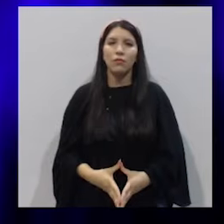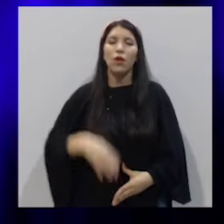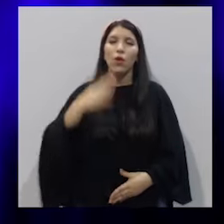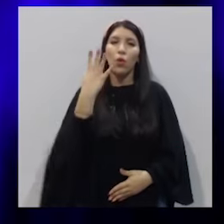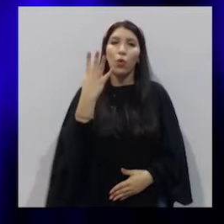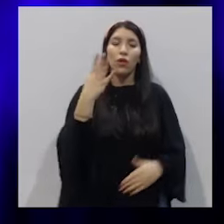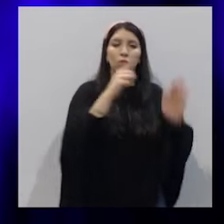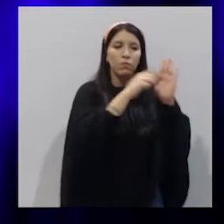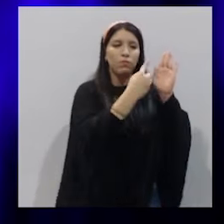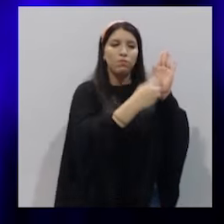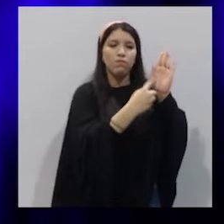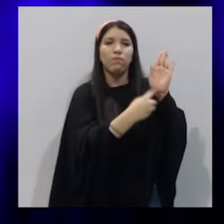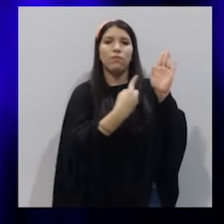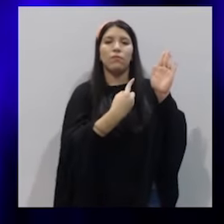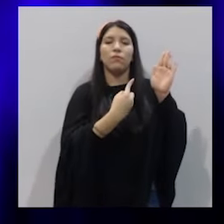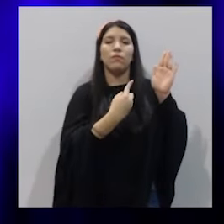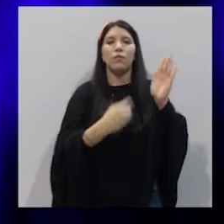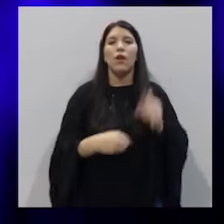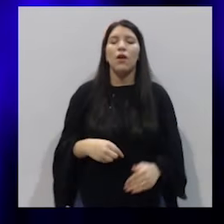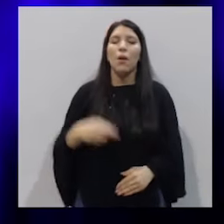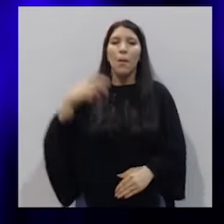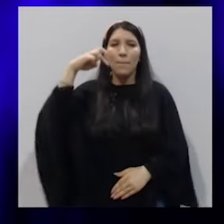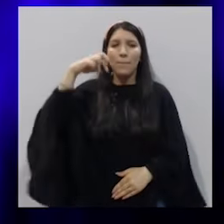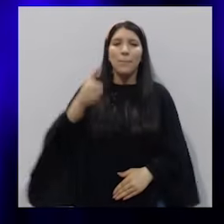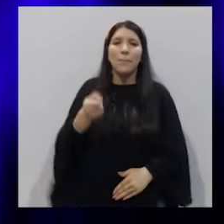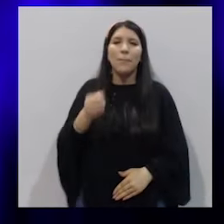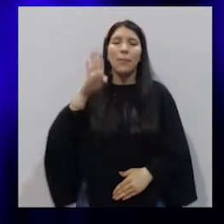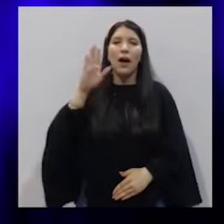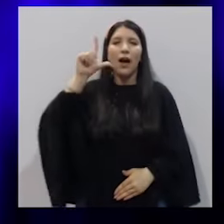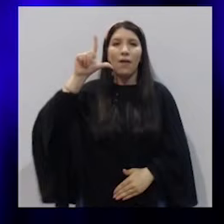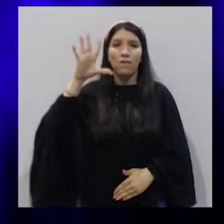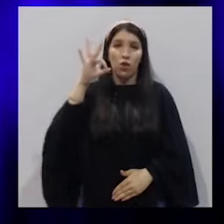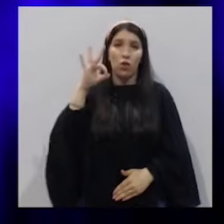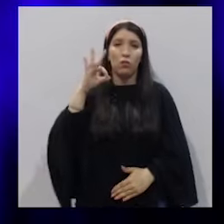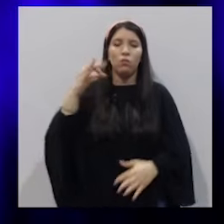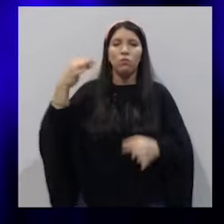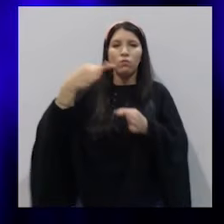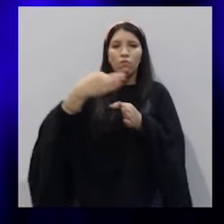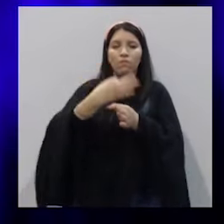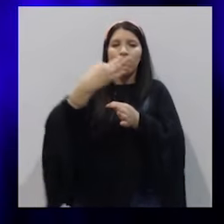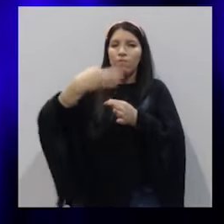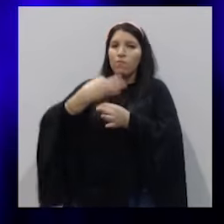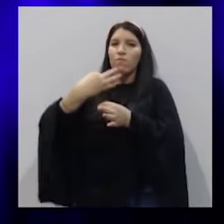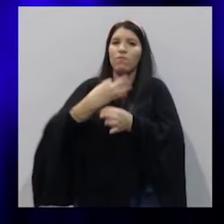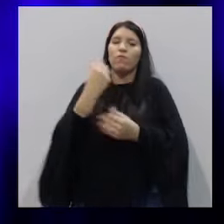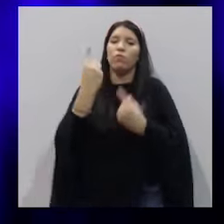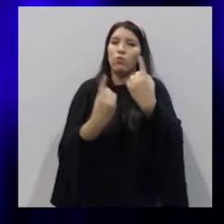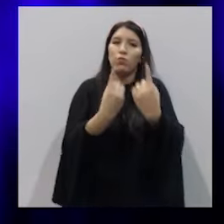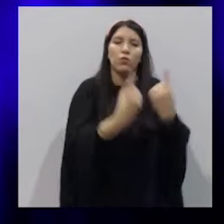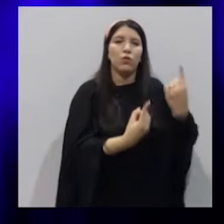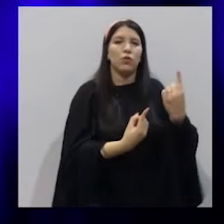a nosotros para este tiempo son cuatro imperativos estar